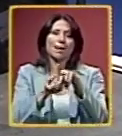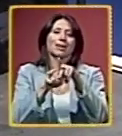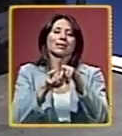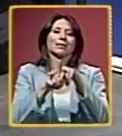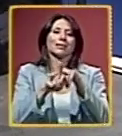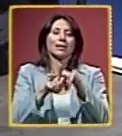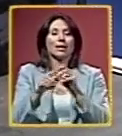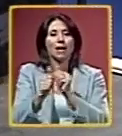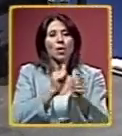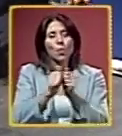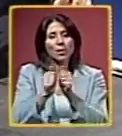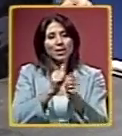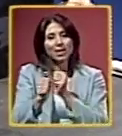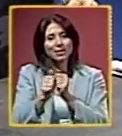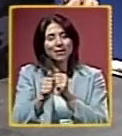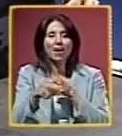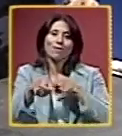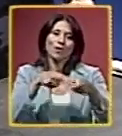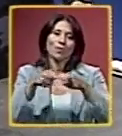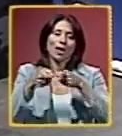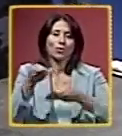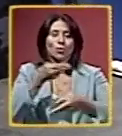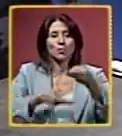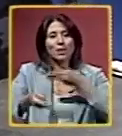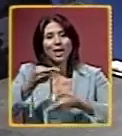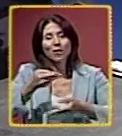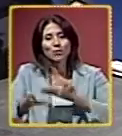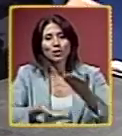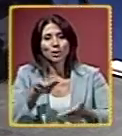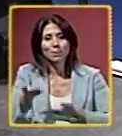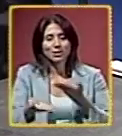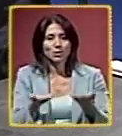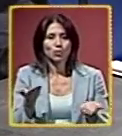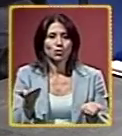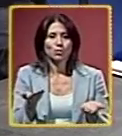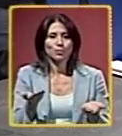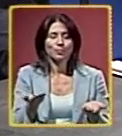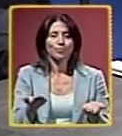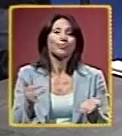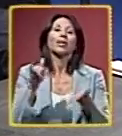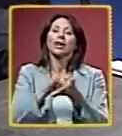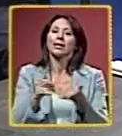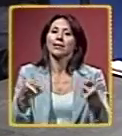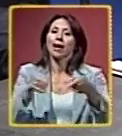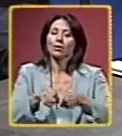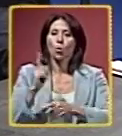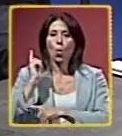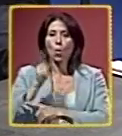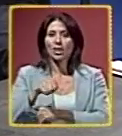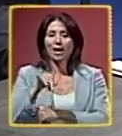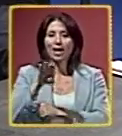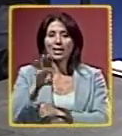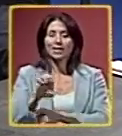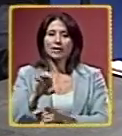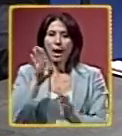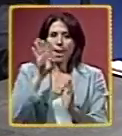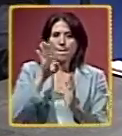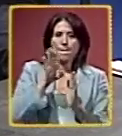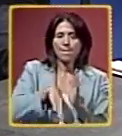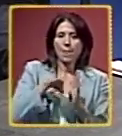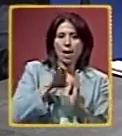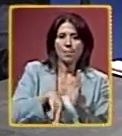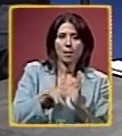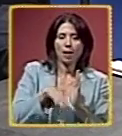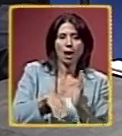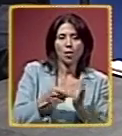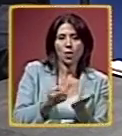regulándonos los mercados de los servicios, y en este caso obligando al ICE a bajar las tarifas, aunque